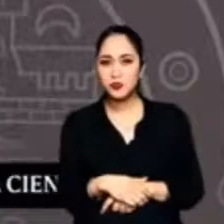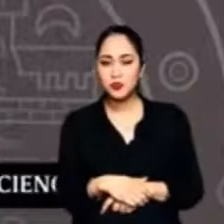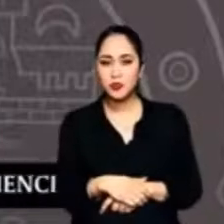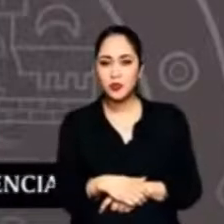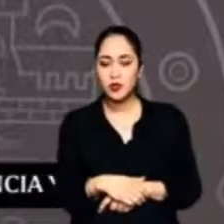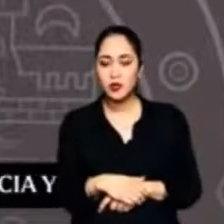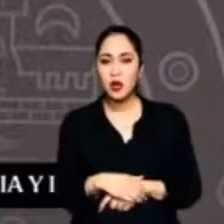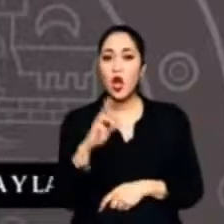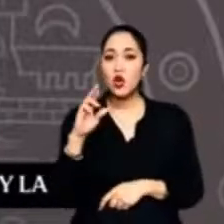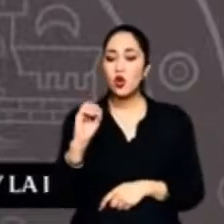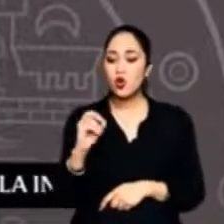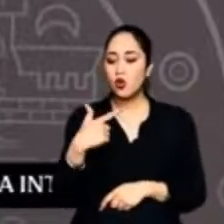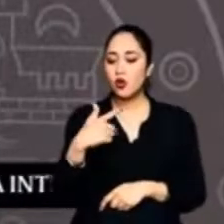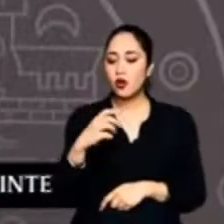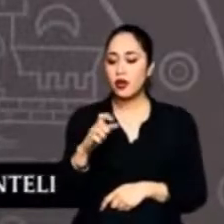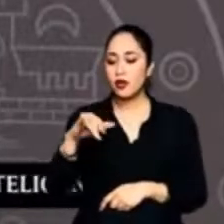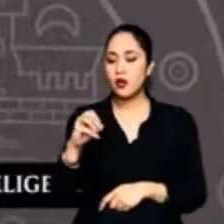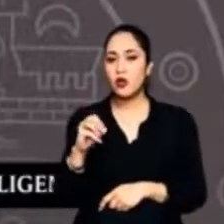Rogerio Valdés.